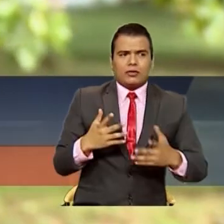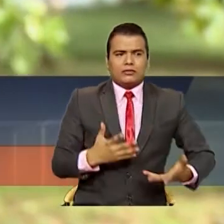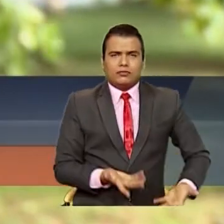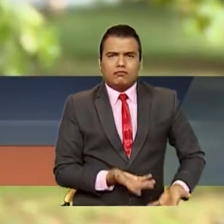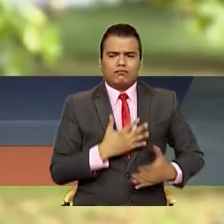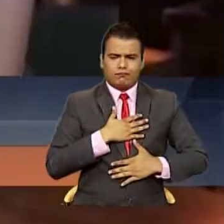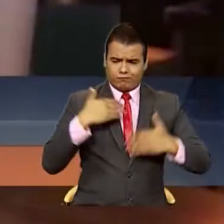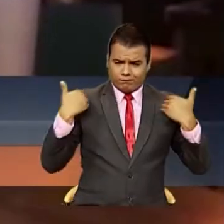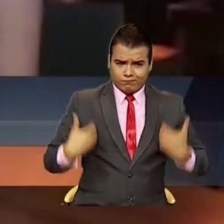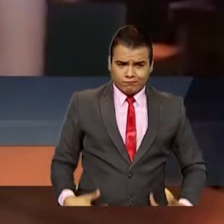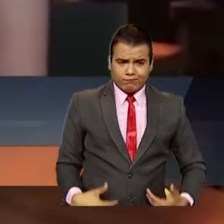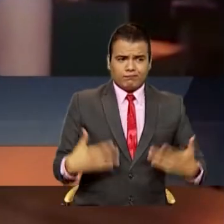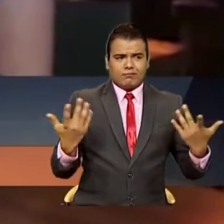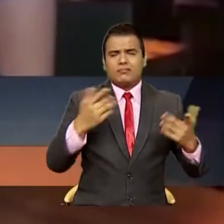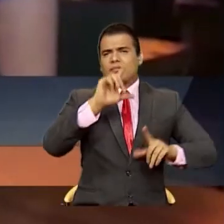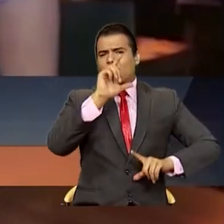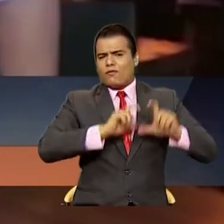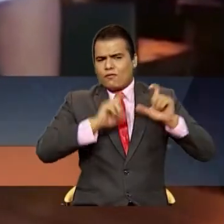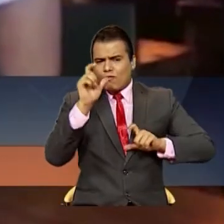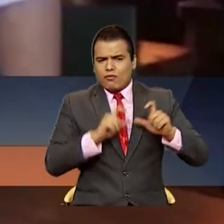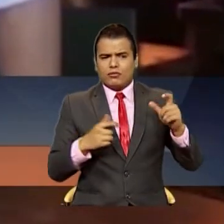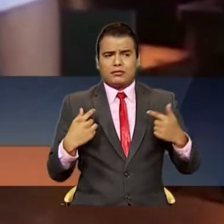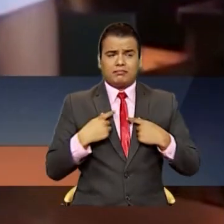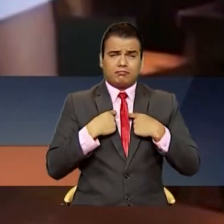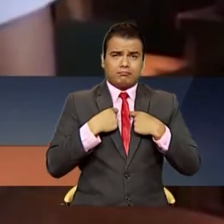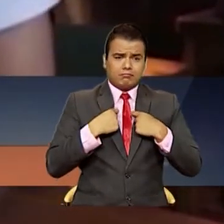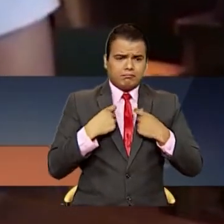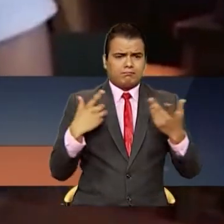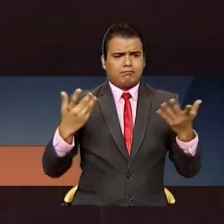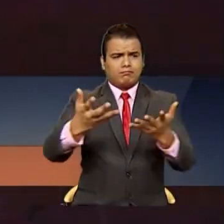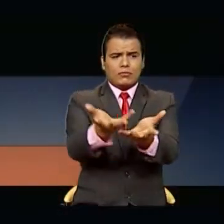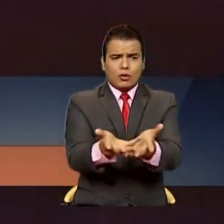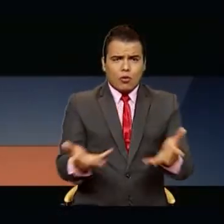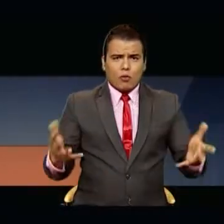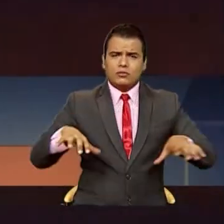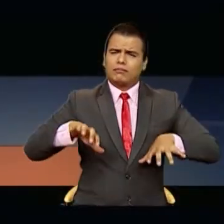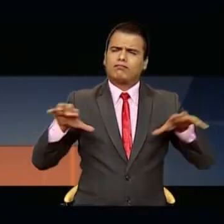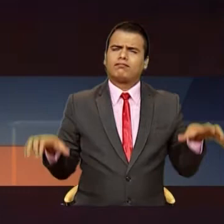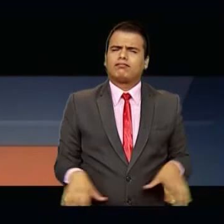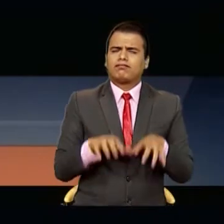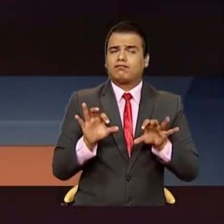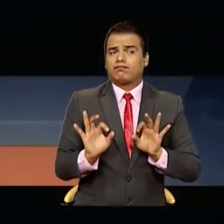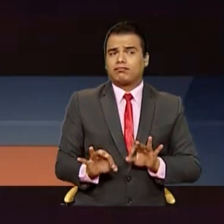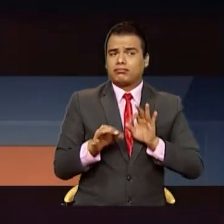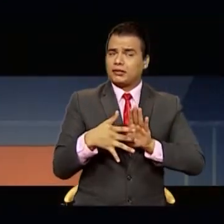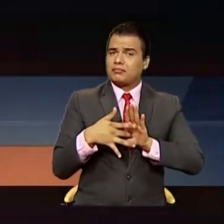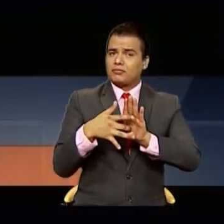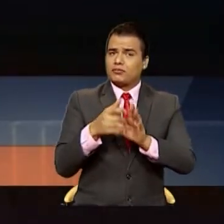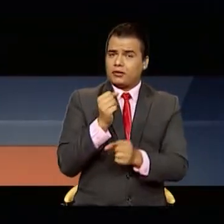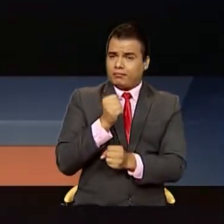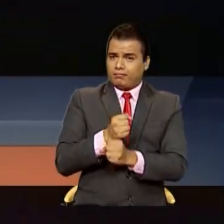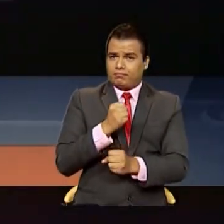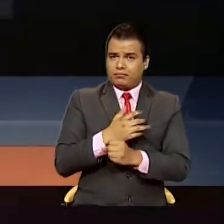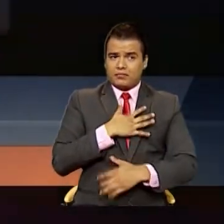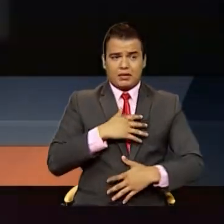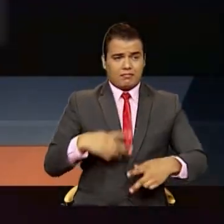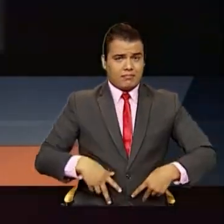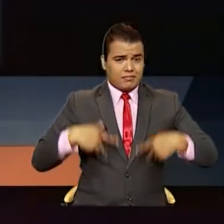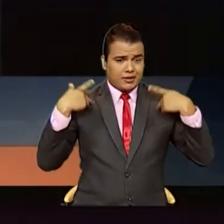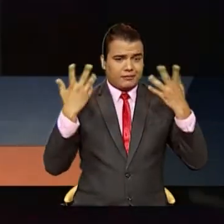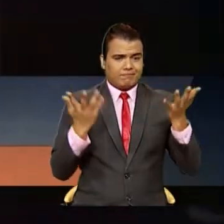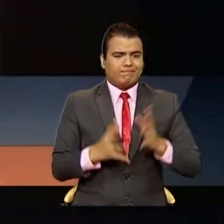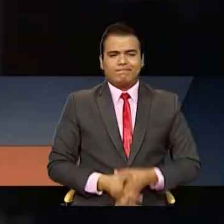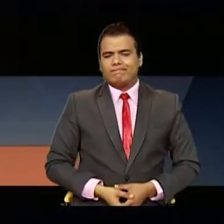lo que soy, subo fotos de mí, como de mi ropa, de todo lo que hago. Y en eso estoy trabajando actualmente.